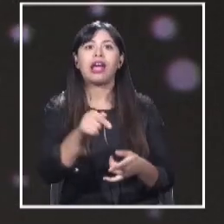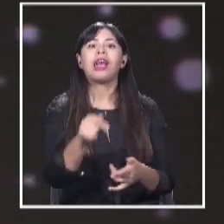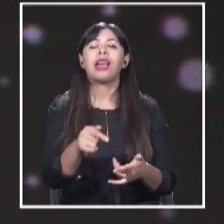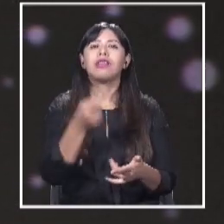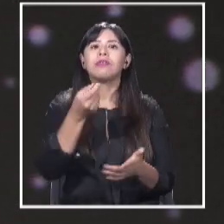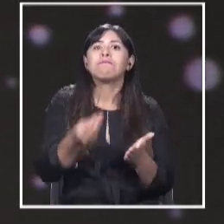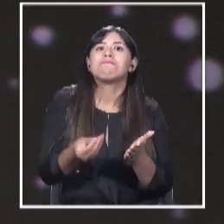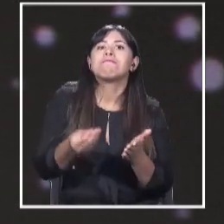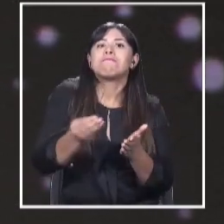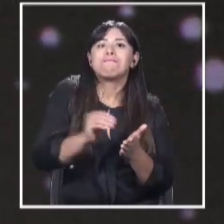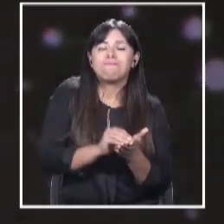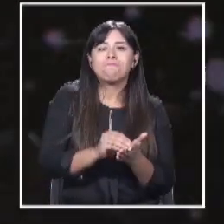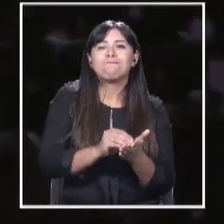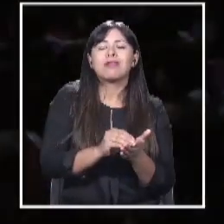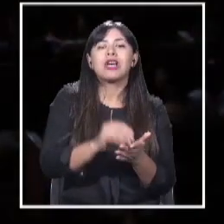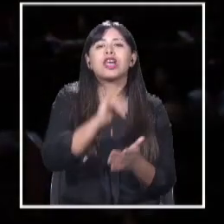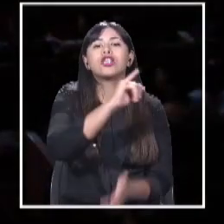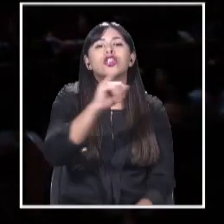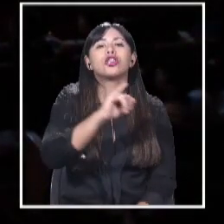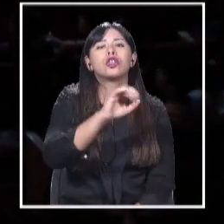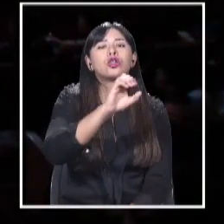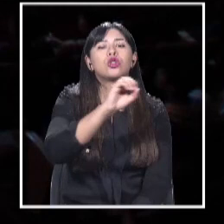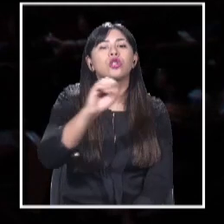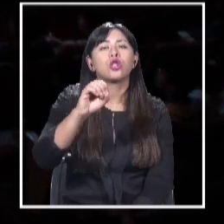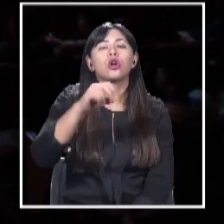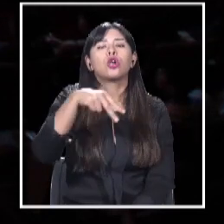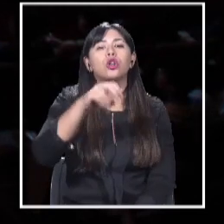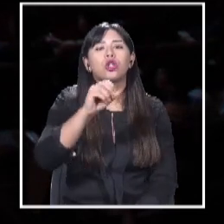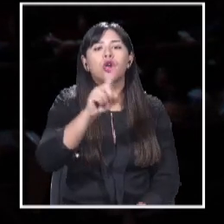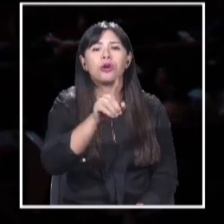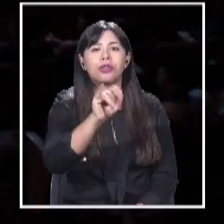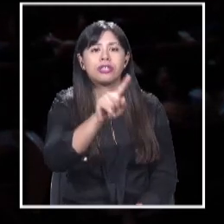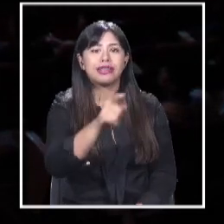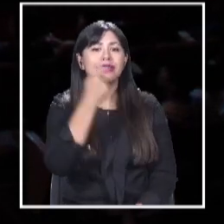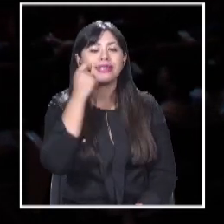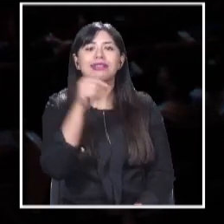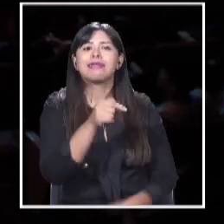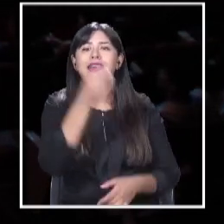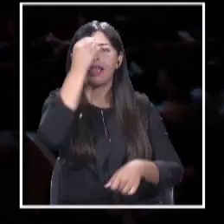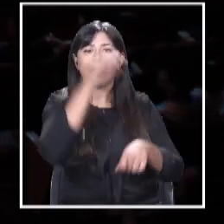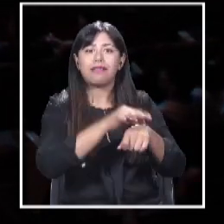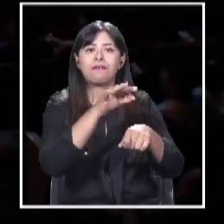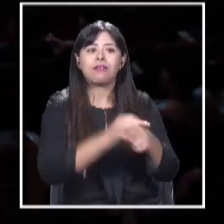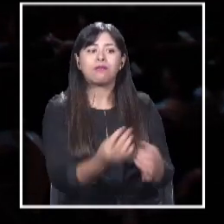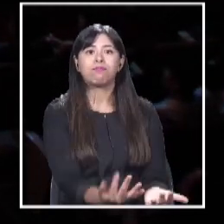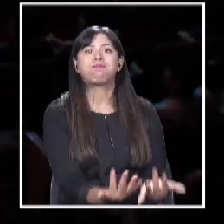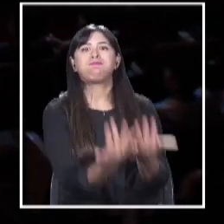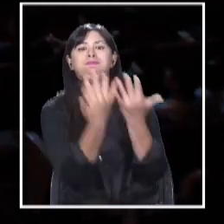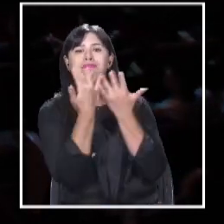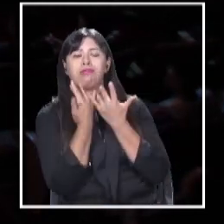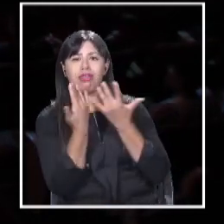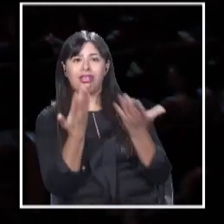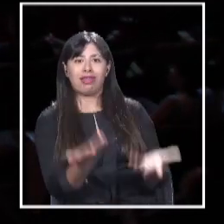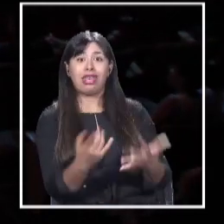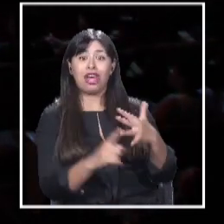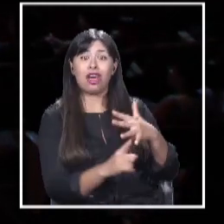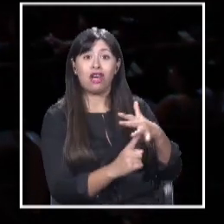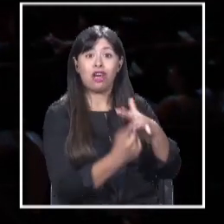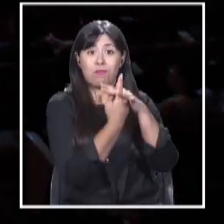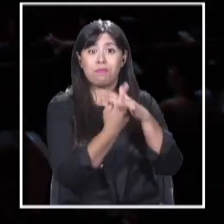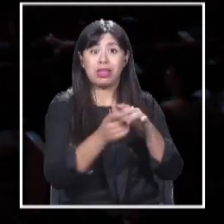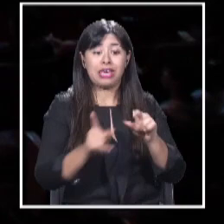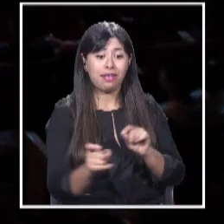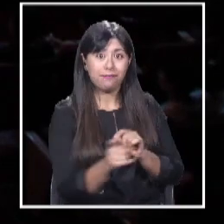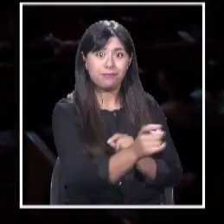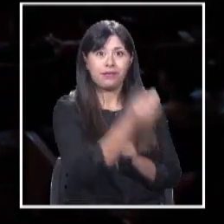de zoonosis, ¿no? La gran mayoría de las nuevas enfermedades emergentes son zoonosis, tienen origen en patógenos